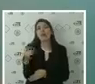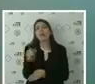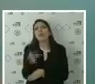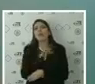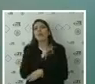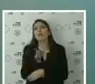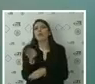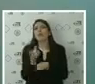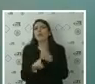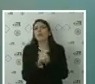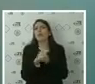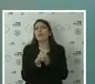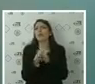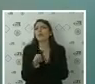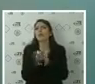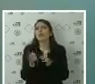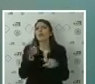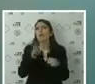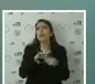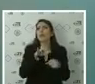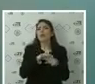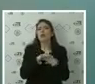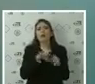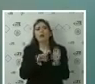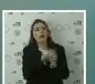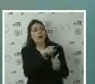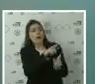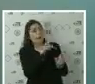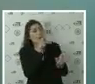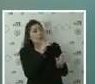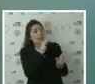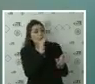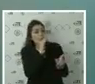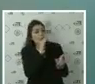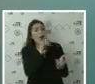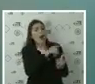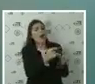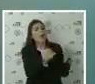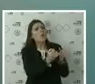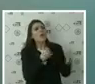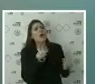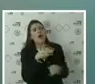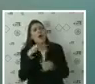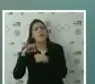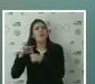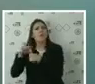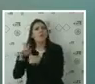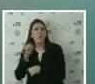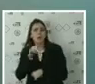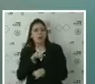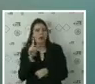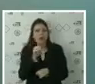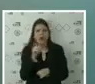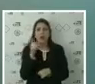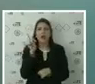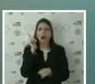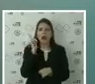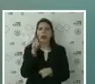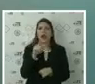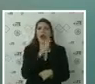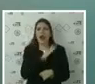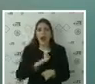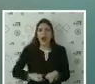voto. Entonces creo que se podrían dar herramientas a los jóvenes para que puedan empaparse de las propuestas de los candidatos y que de esta forma